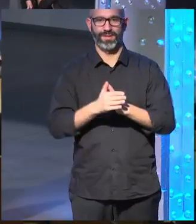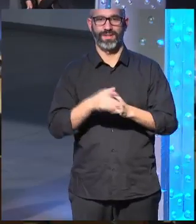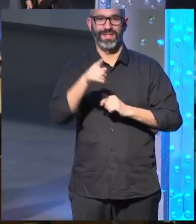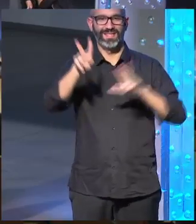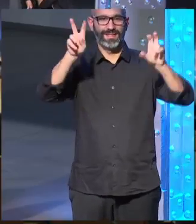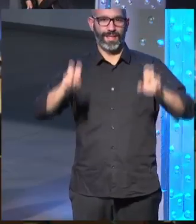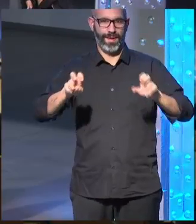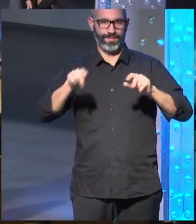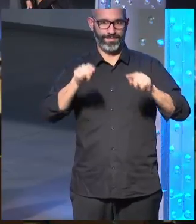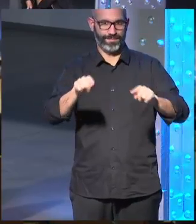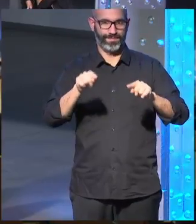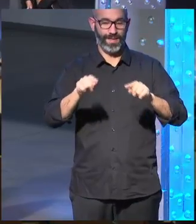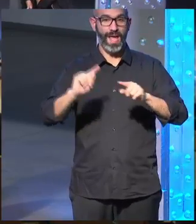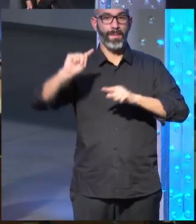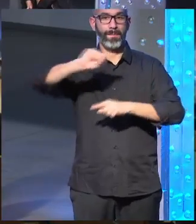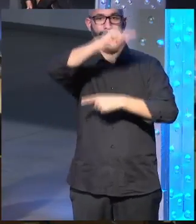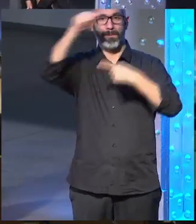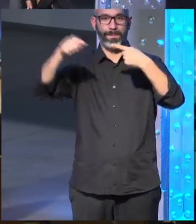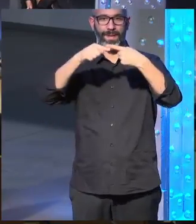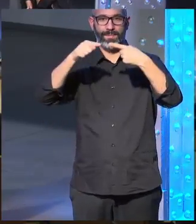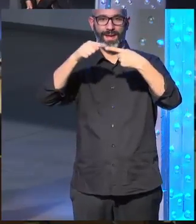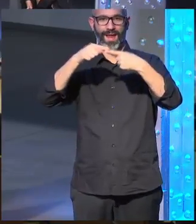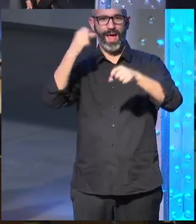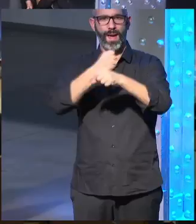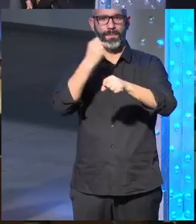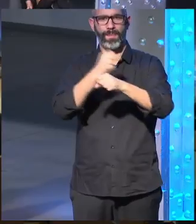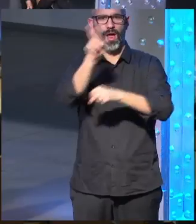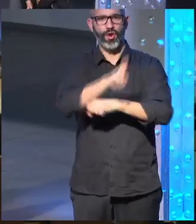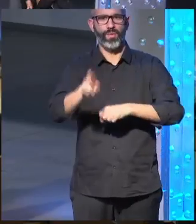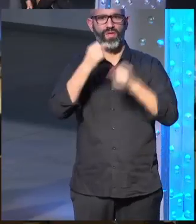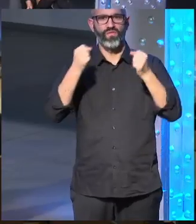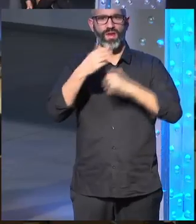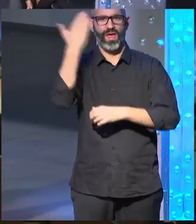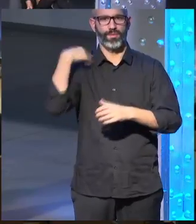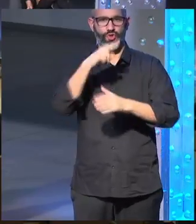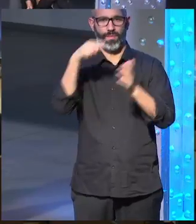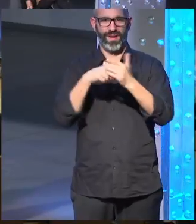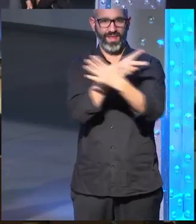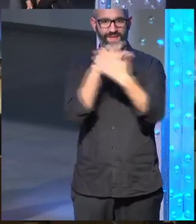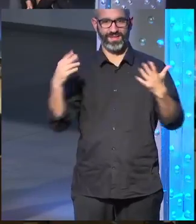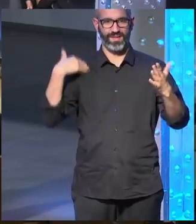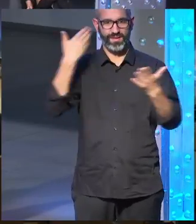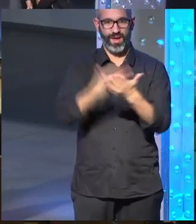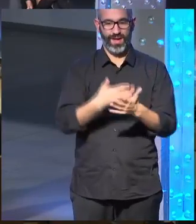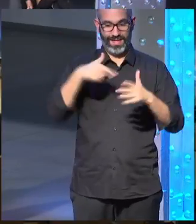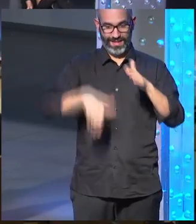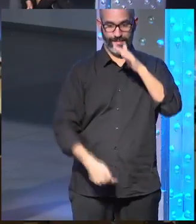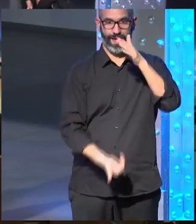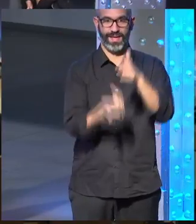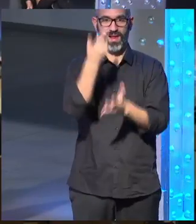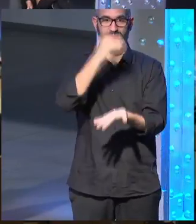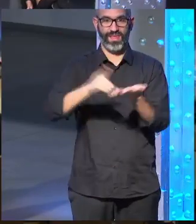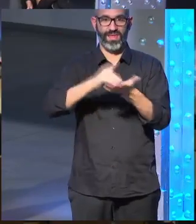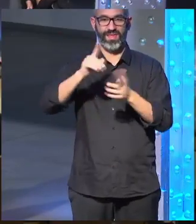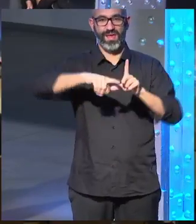gran tema. Primera, el empleo ha recuperado fuerza en 2017. Esta mañana cambiaron las cifras porque ha aparecido la